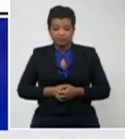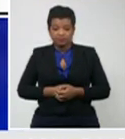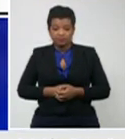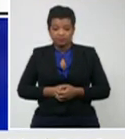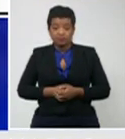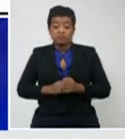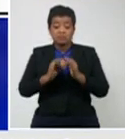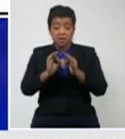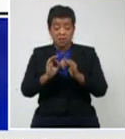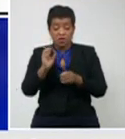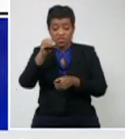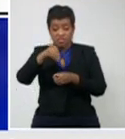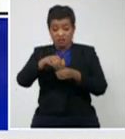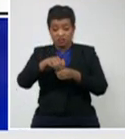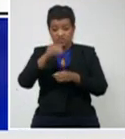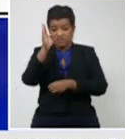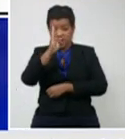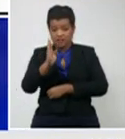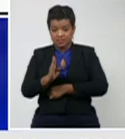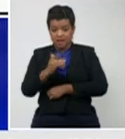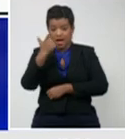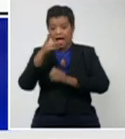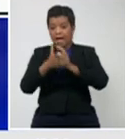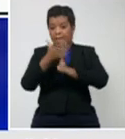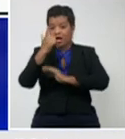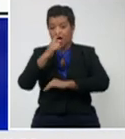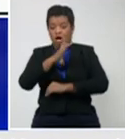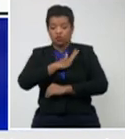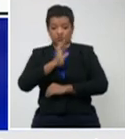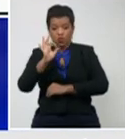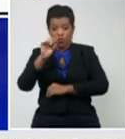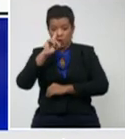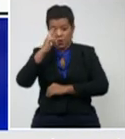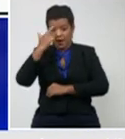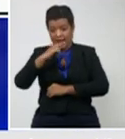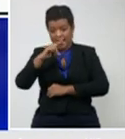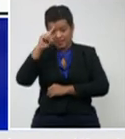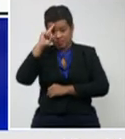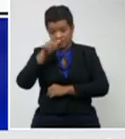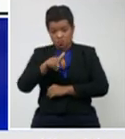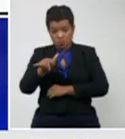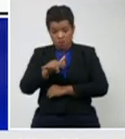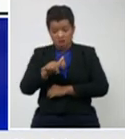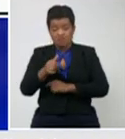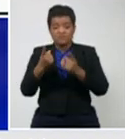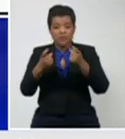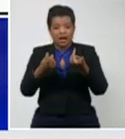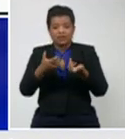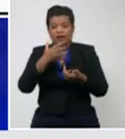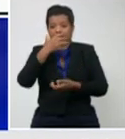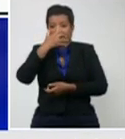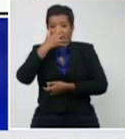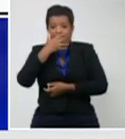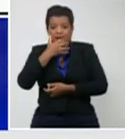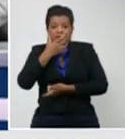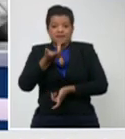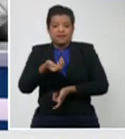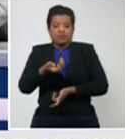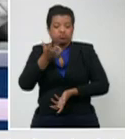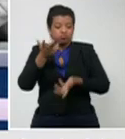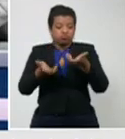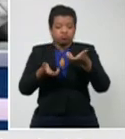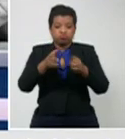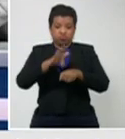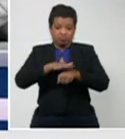donde ha tenido lugar también una situación a partir de la falta de oxígeno que se ha reportado en Brasil. Brasil, que es un